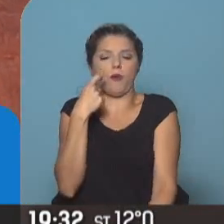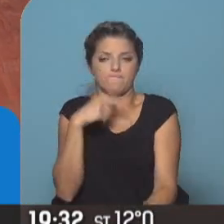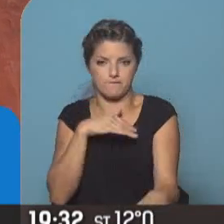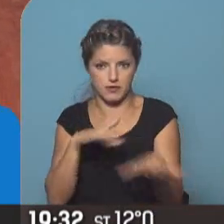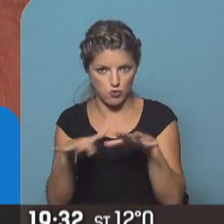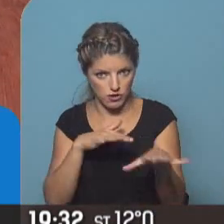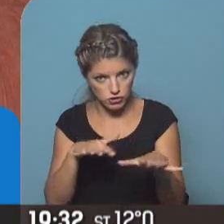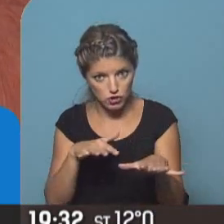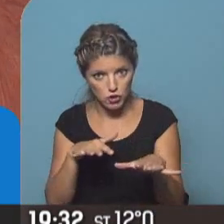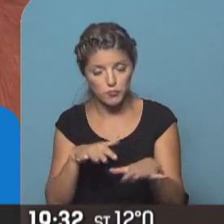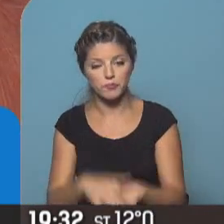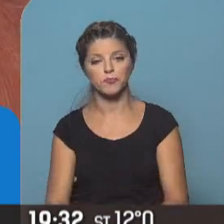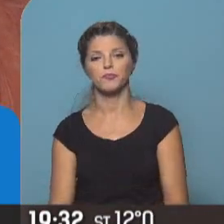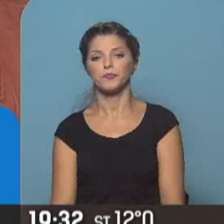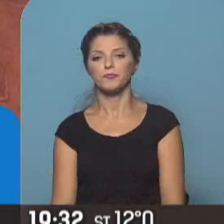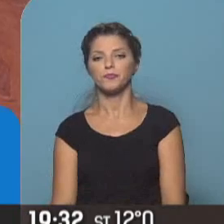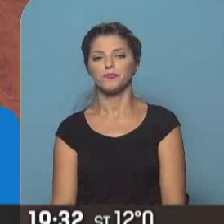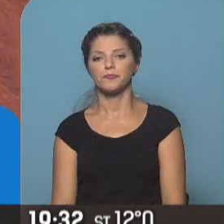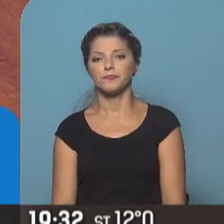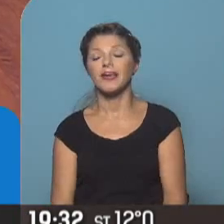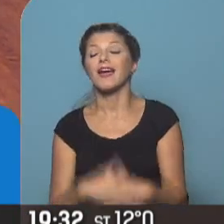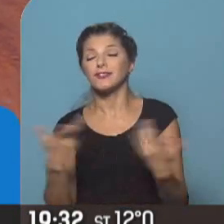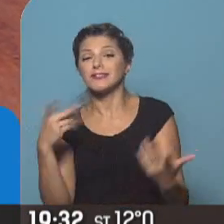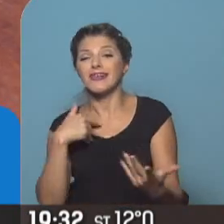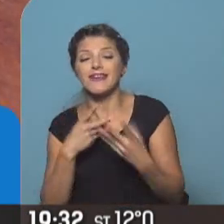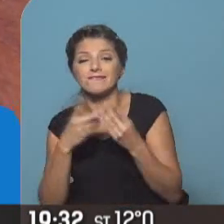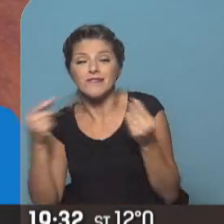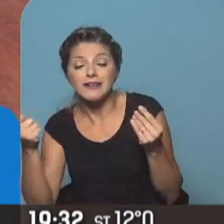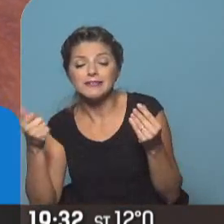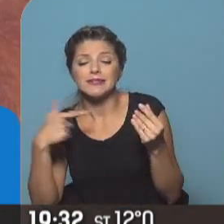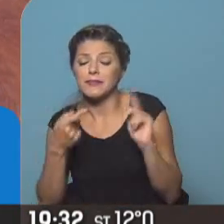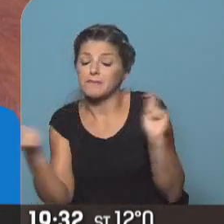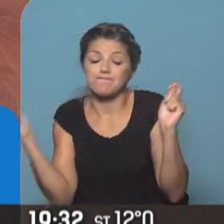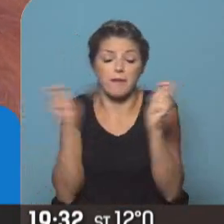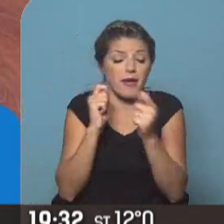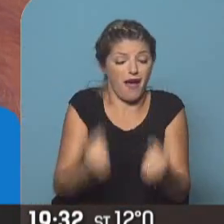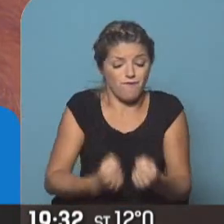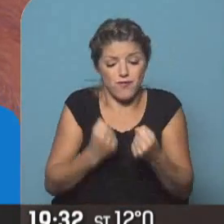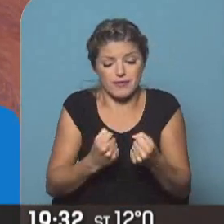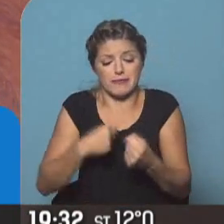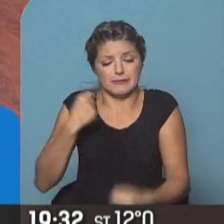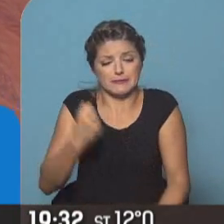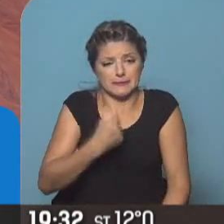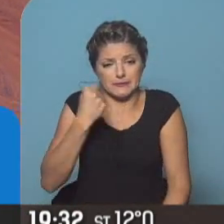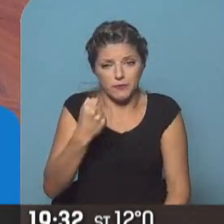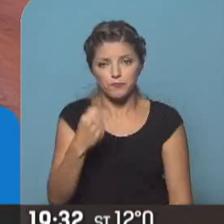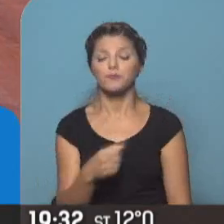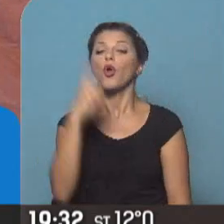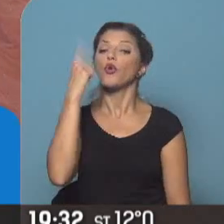cuestiones y entonces la esperanza tiene que transformarse en fuerza, ¿no? Un físico neozelandés,